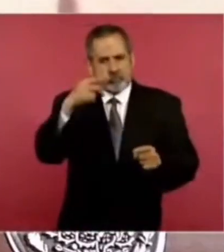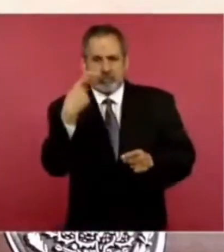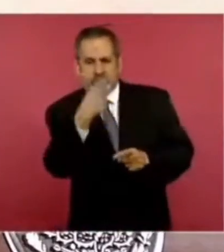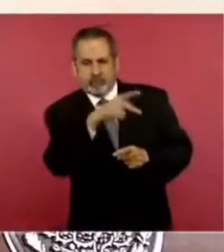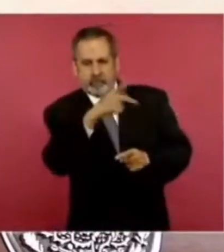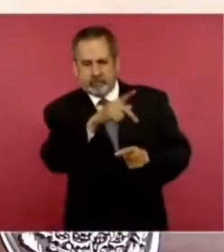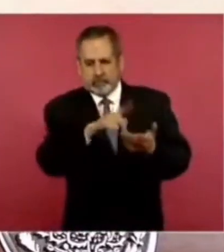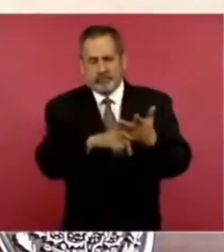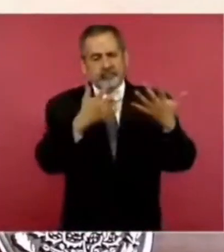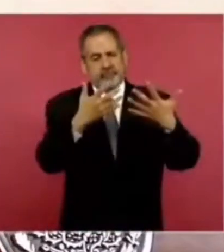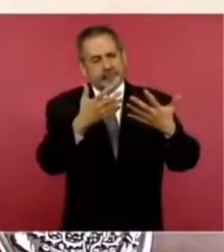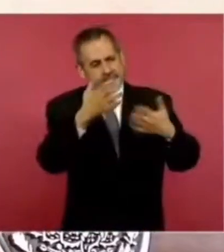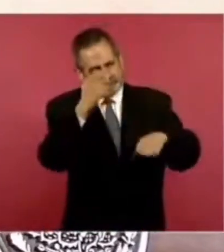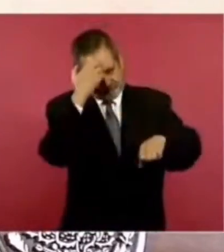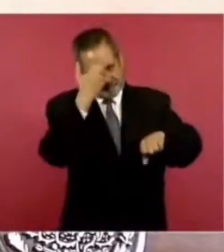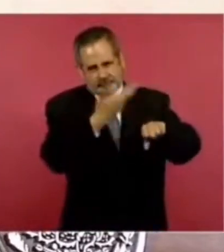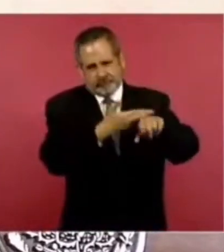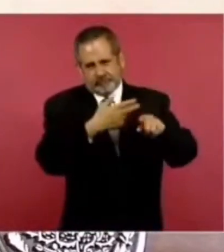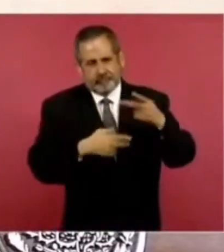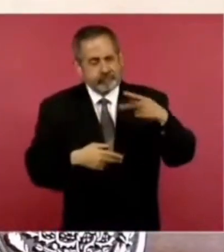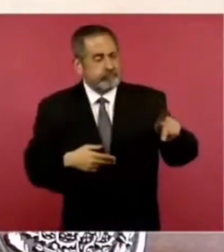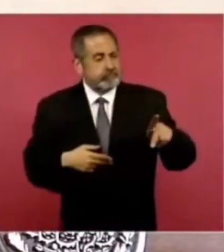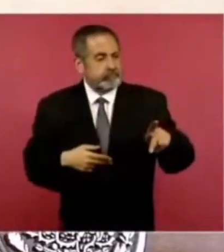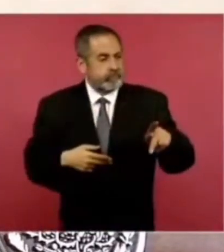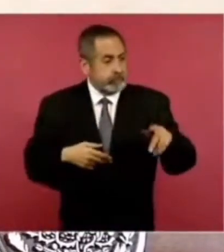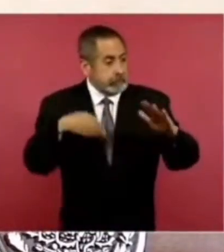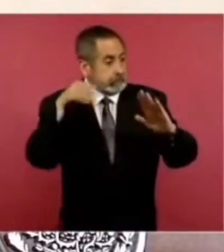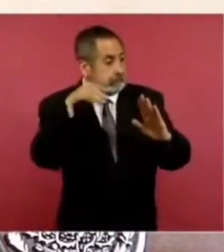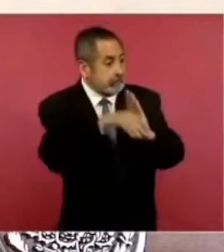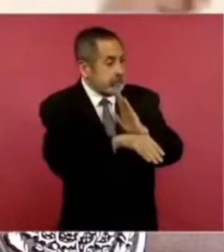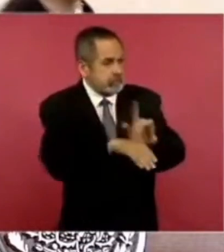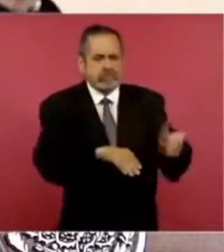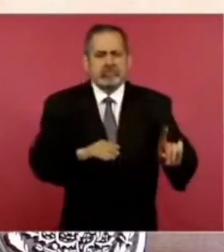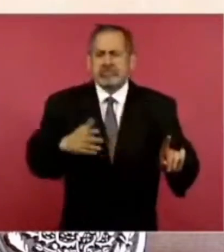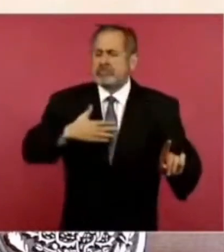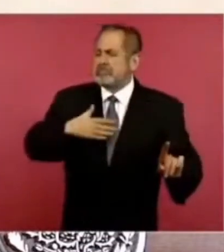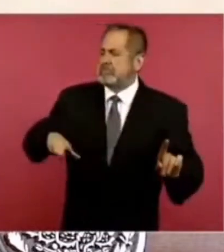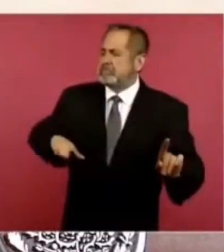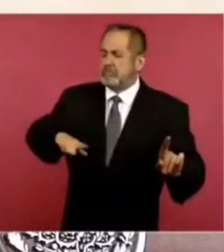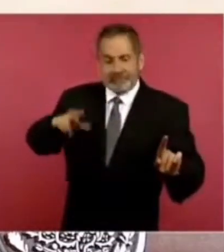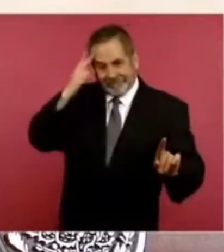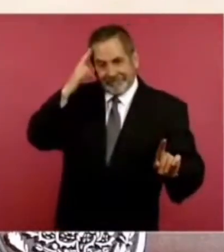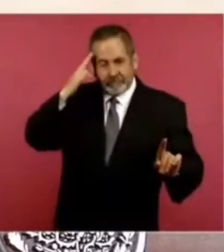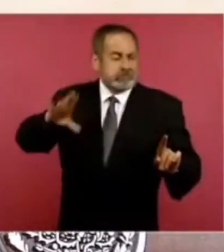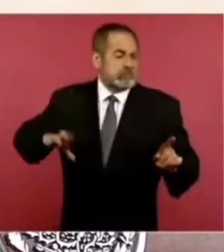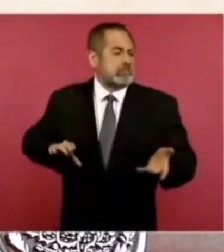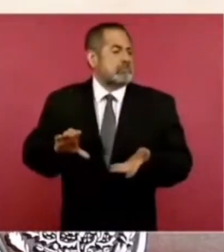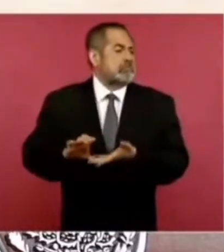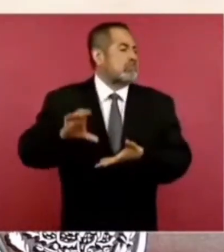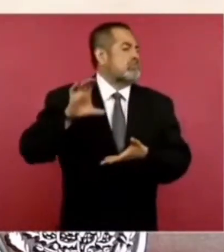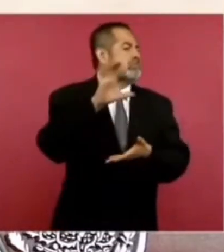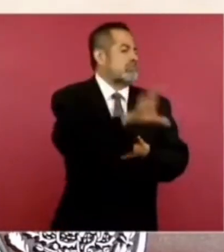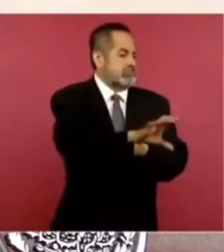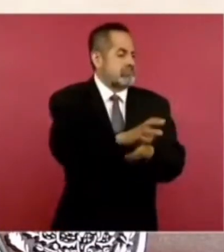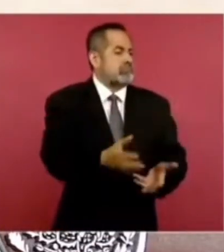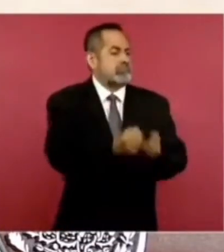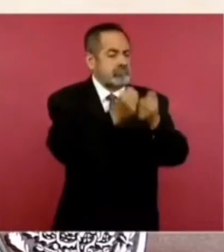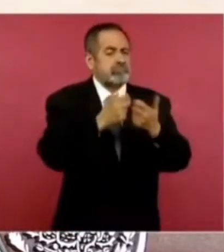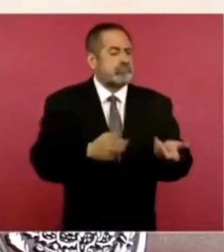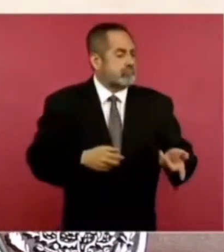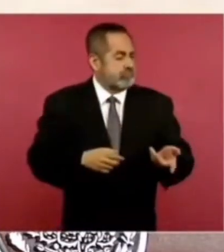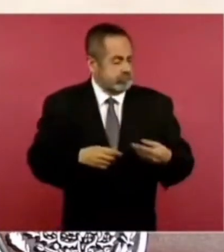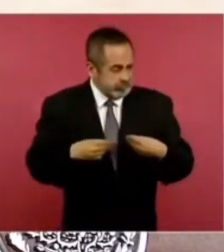pero no, es una deuda, no tengo el dato, pero también son miles de millones de pesos.